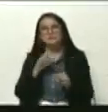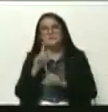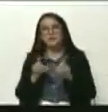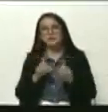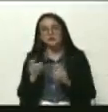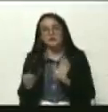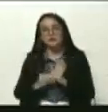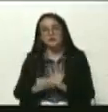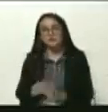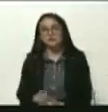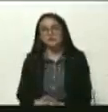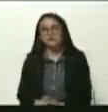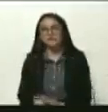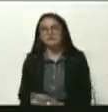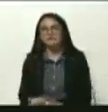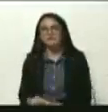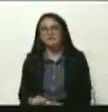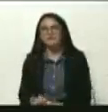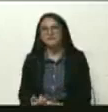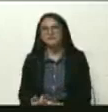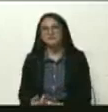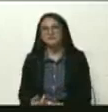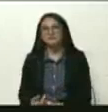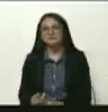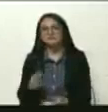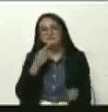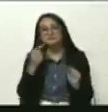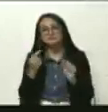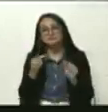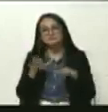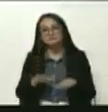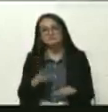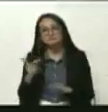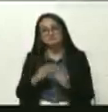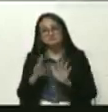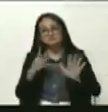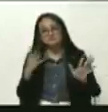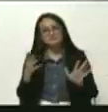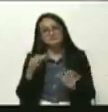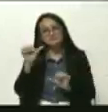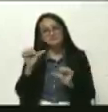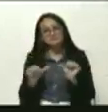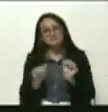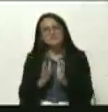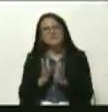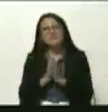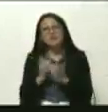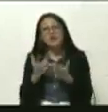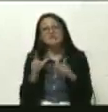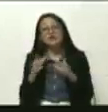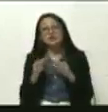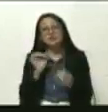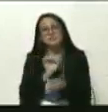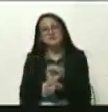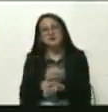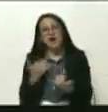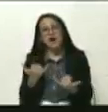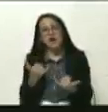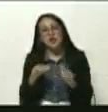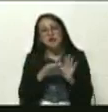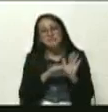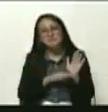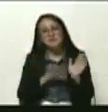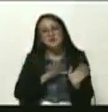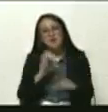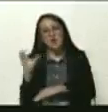tardes. Cuando el diálogo fue suspendido en 2019, una de las condiciones era que liberaran a todos los prisioneros. ¿Cuáles son las condiciones ahora de parte del